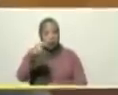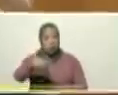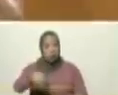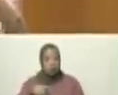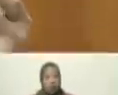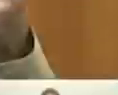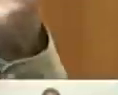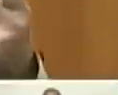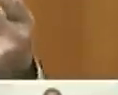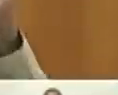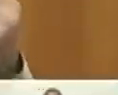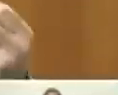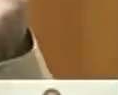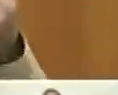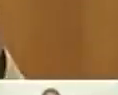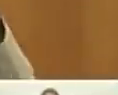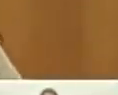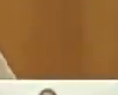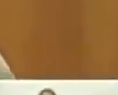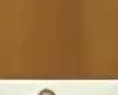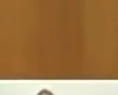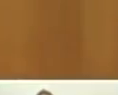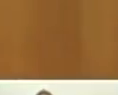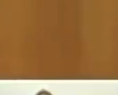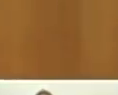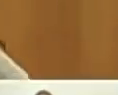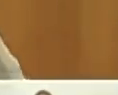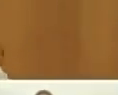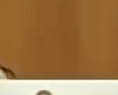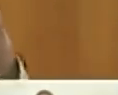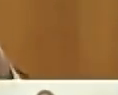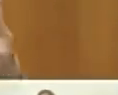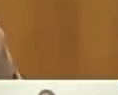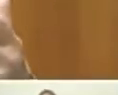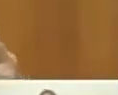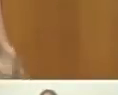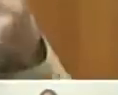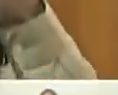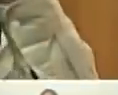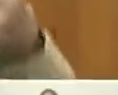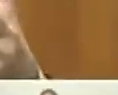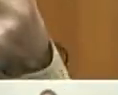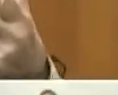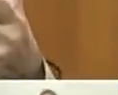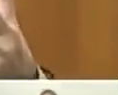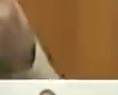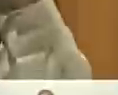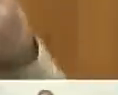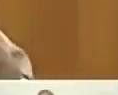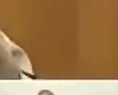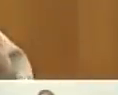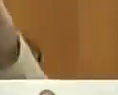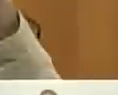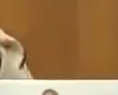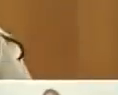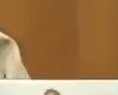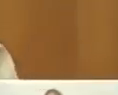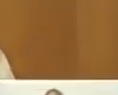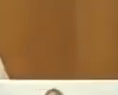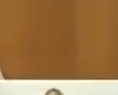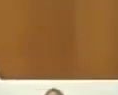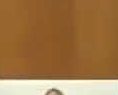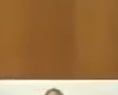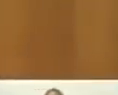particular George Orwell cuando escribe en 1984, describe una sociedad totalmente sometida a